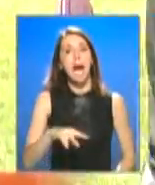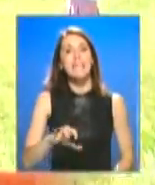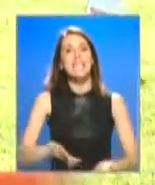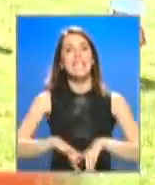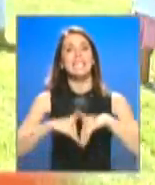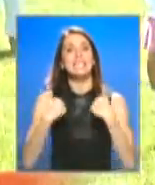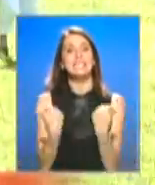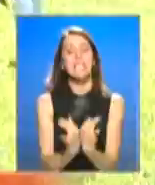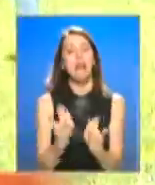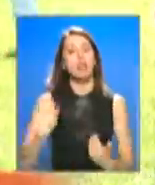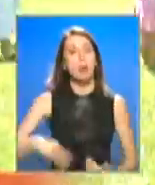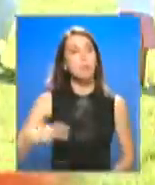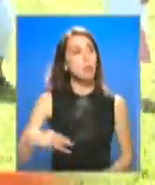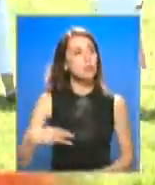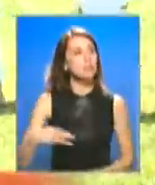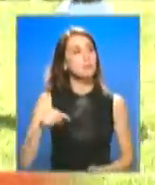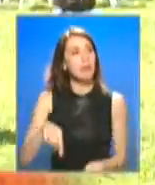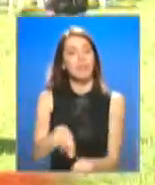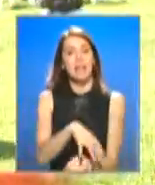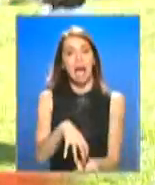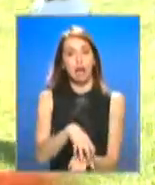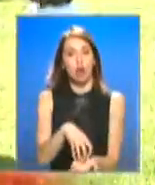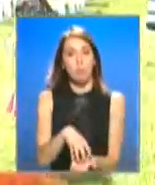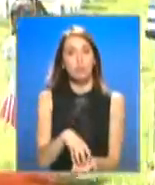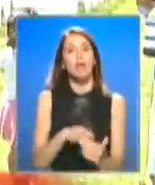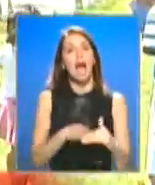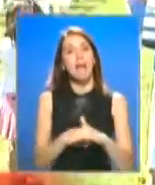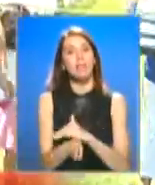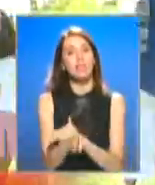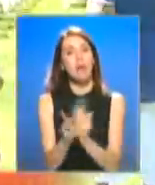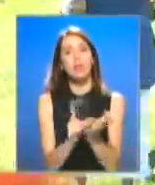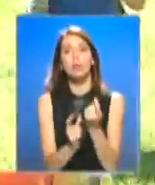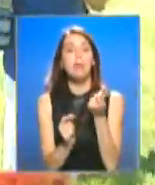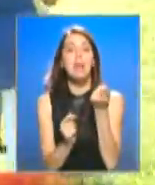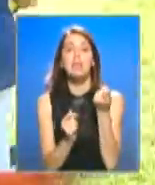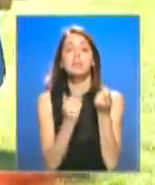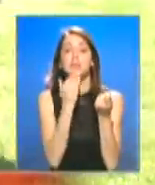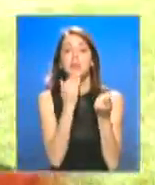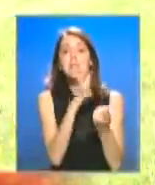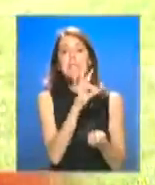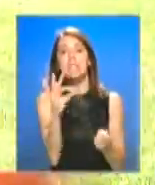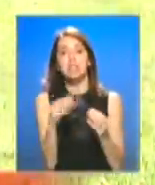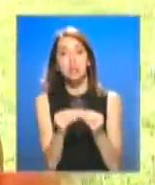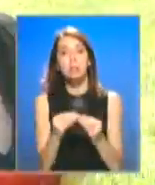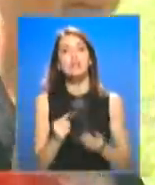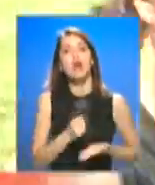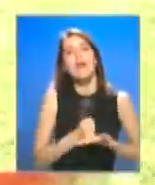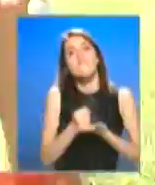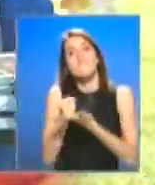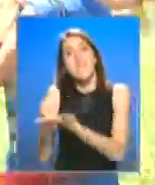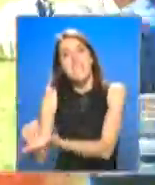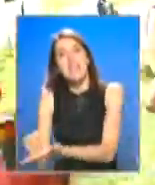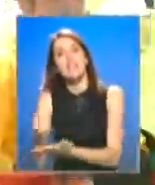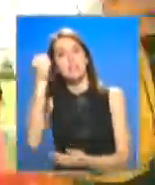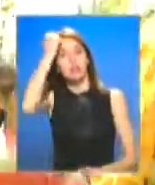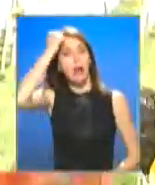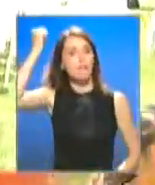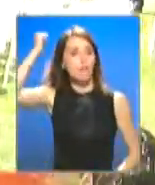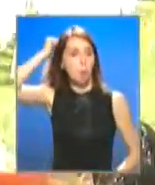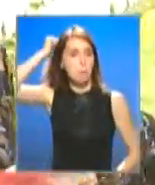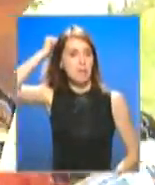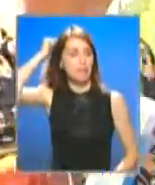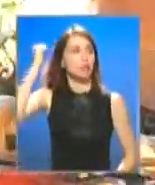estadio municipal de esta comuna. La entrada a este lugar solamente cuesta 500 pesos y va en beneficios de bomberos,